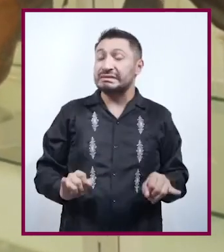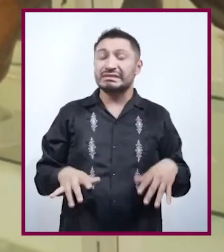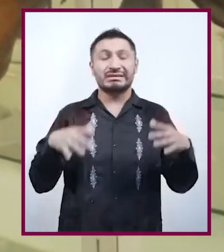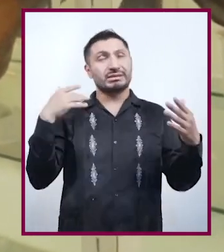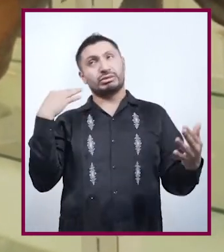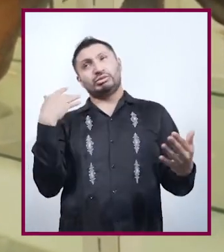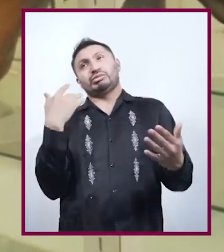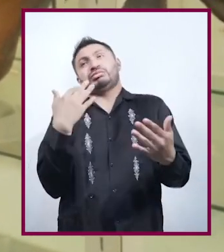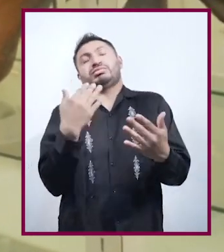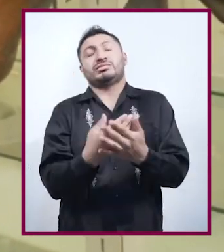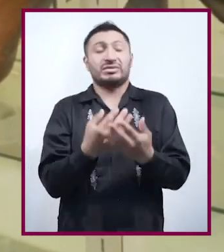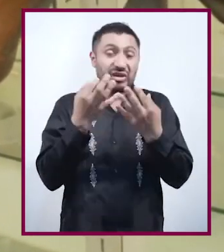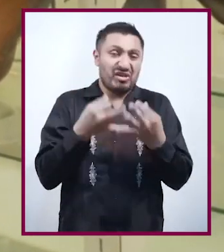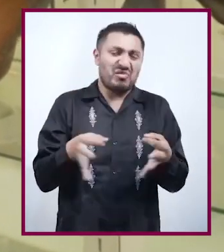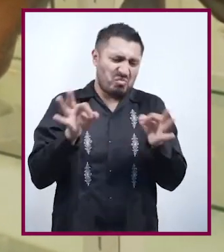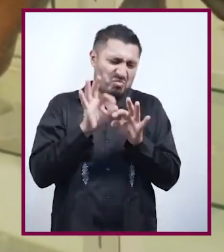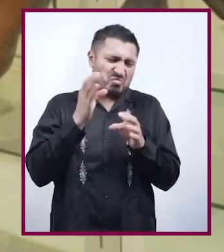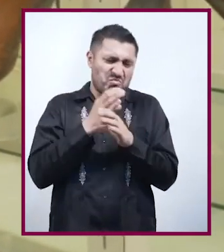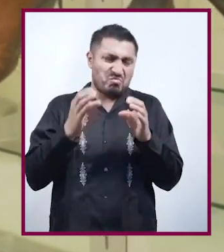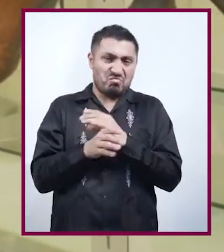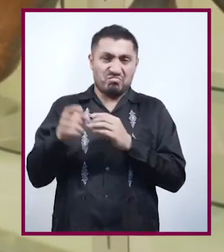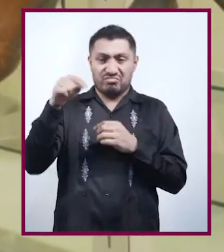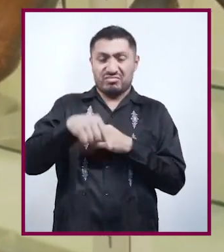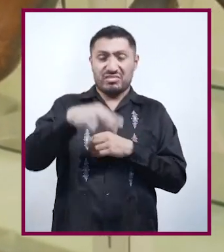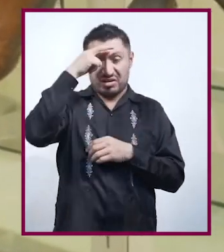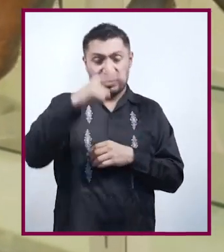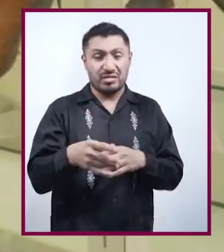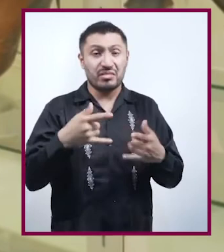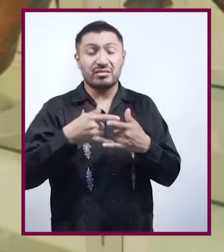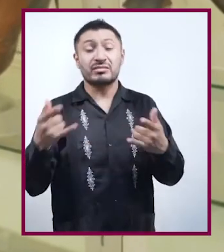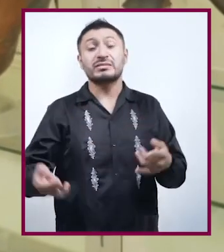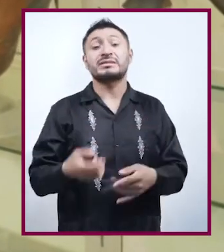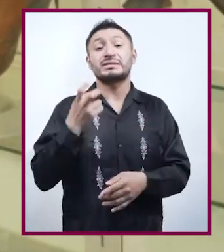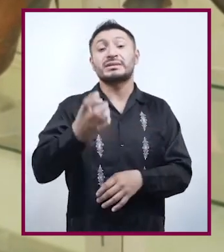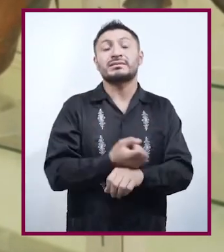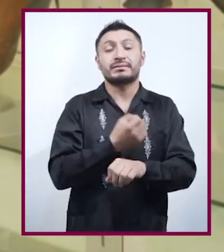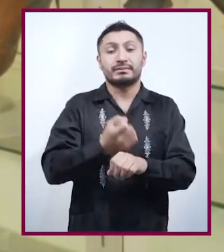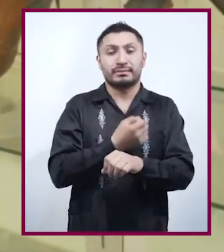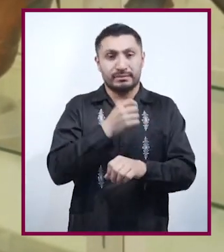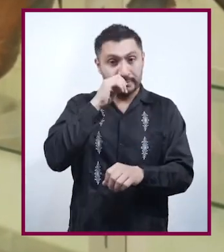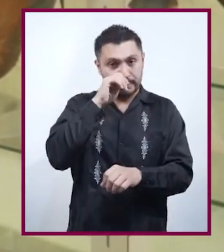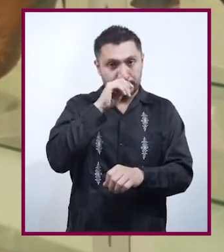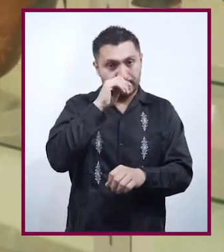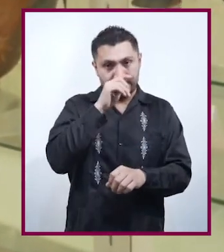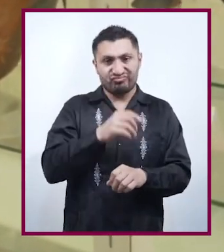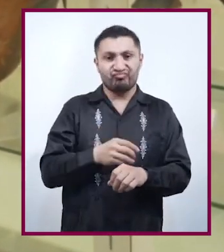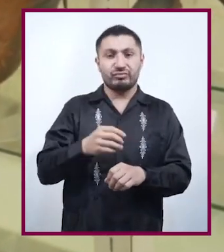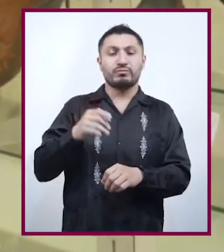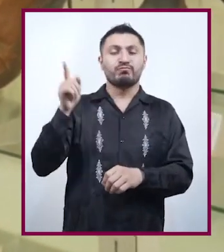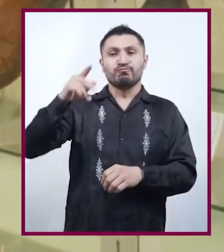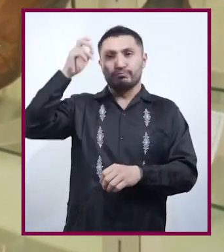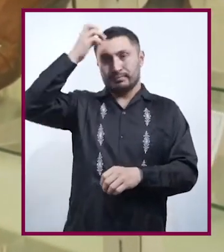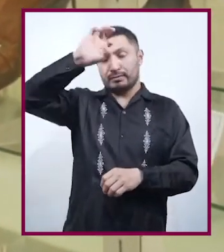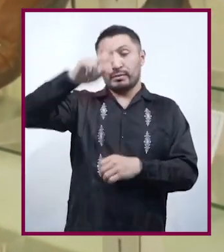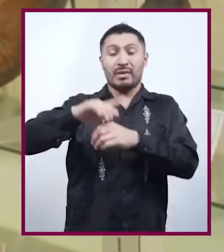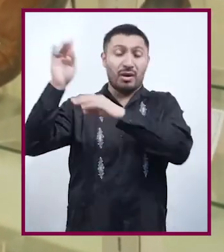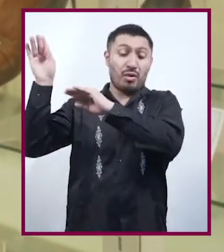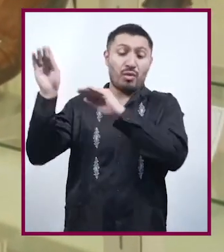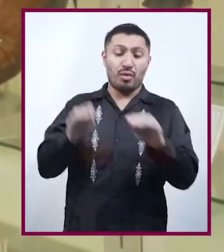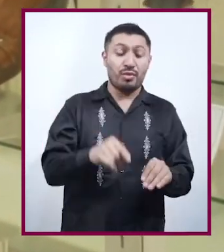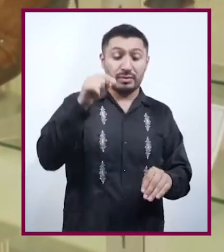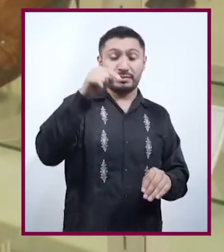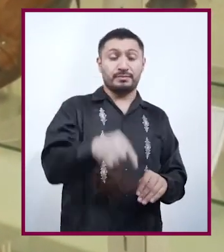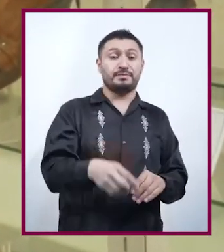revolución, la independencia, movimientos muy importantes. Este tipo de zapato venía de